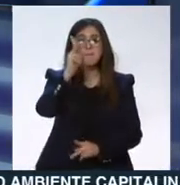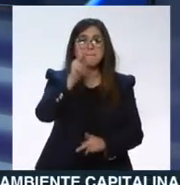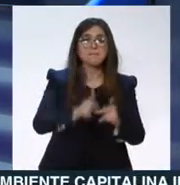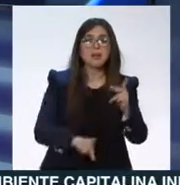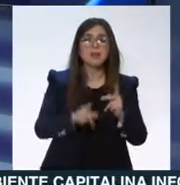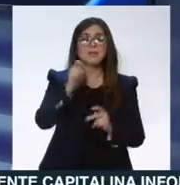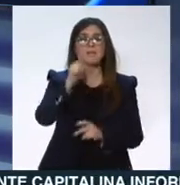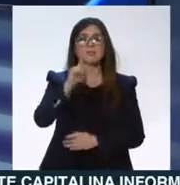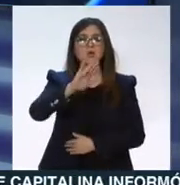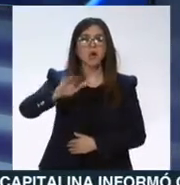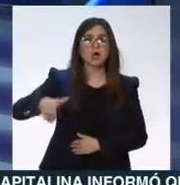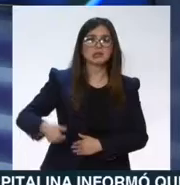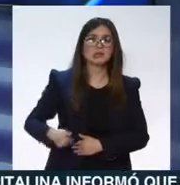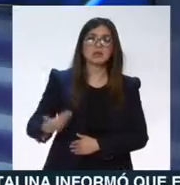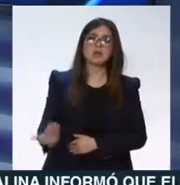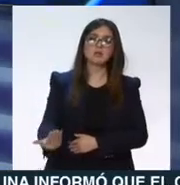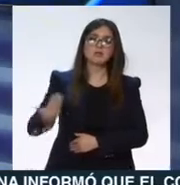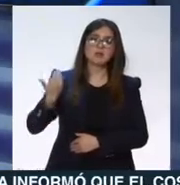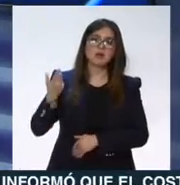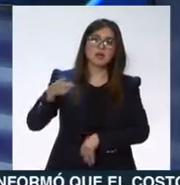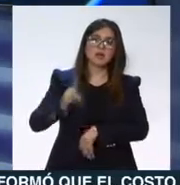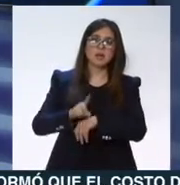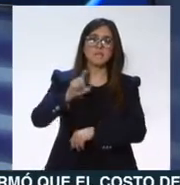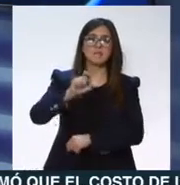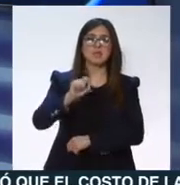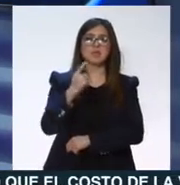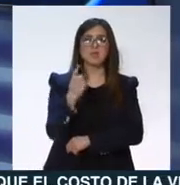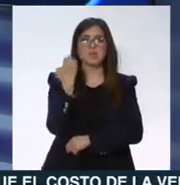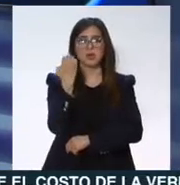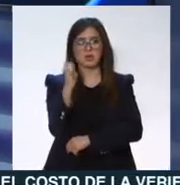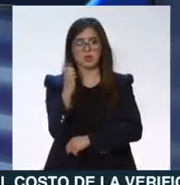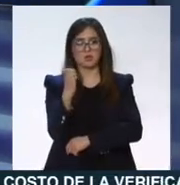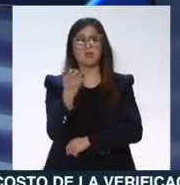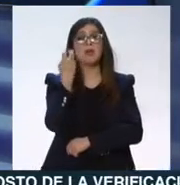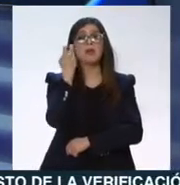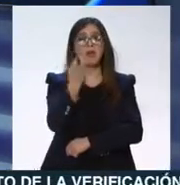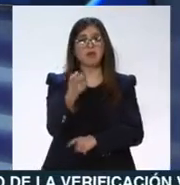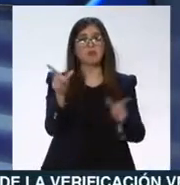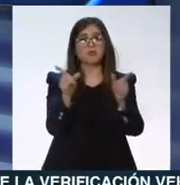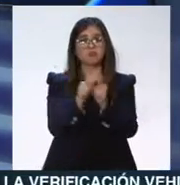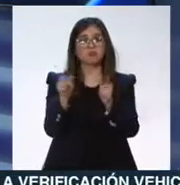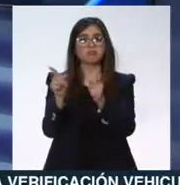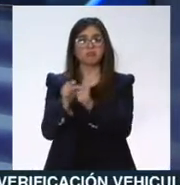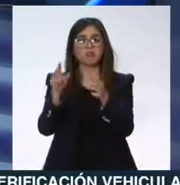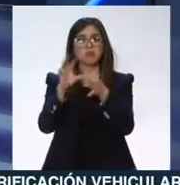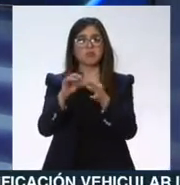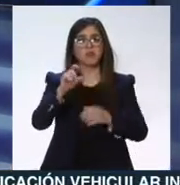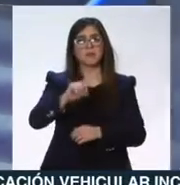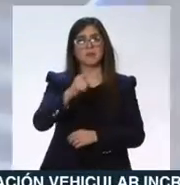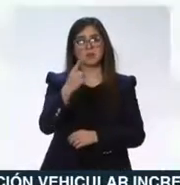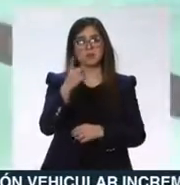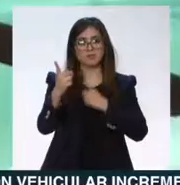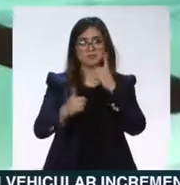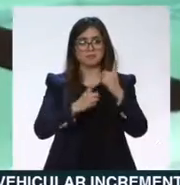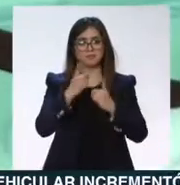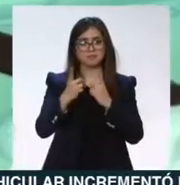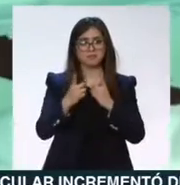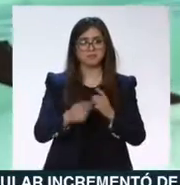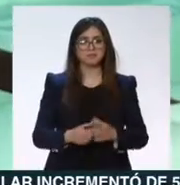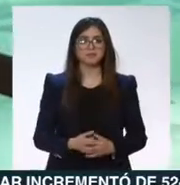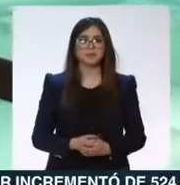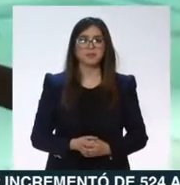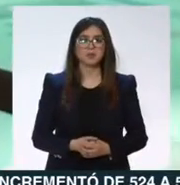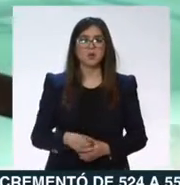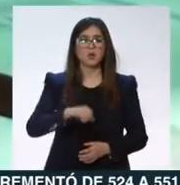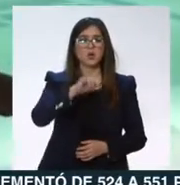ese accidente el pasado 21 de enero. Estas son las breves del 21. José